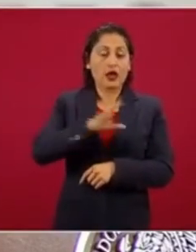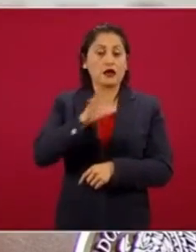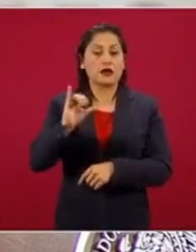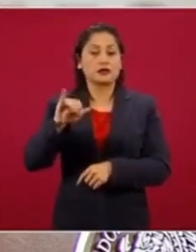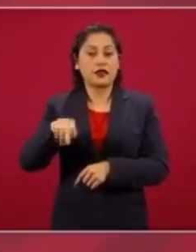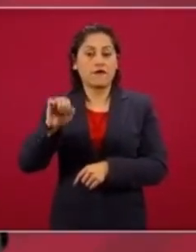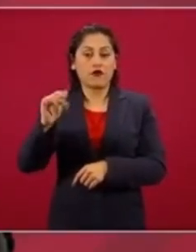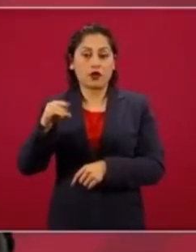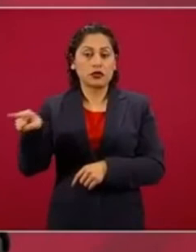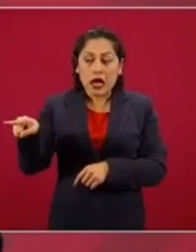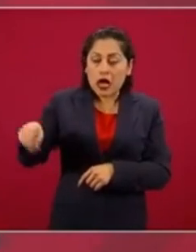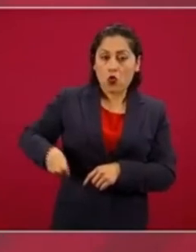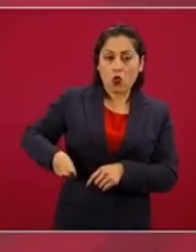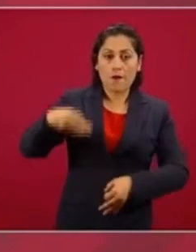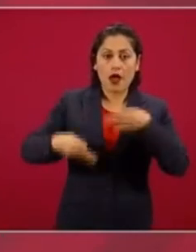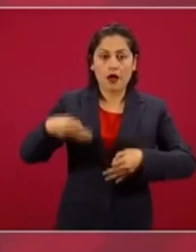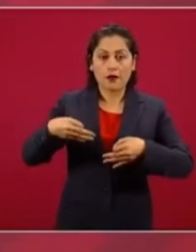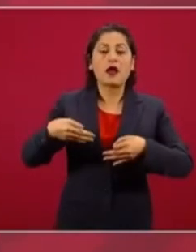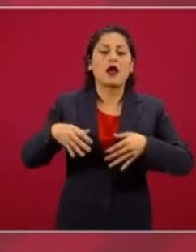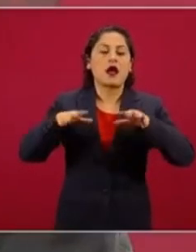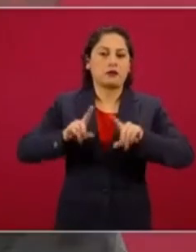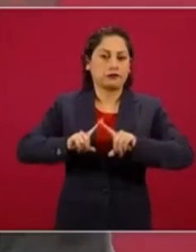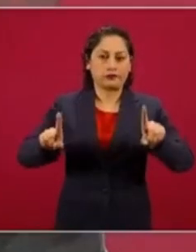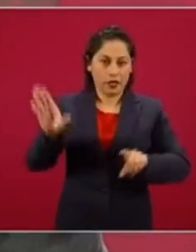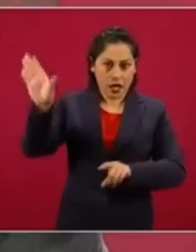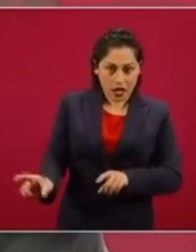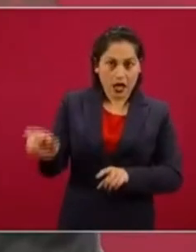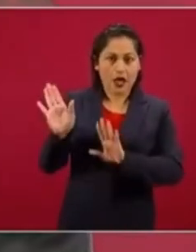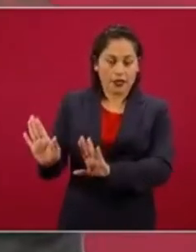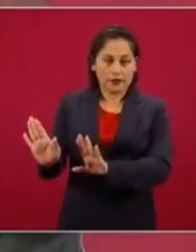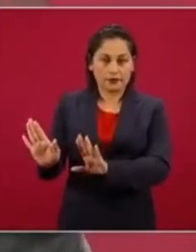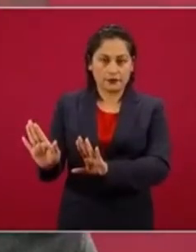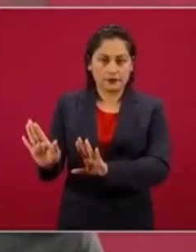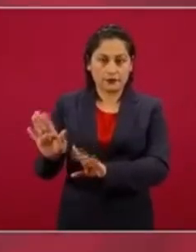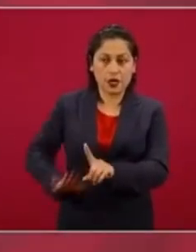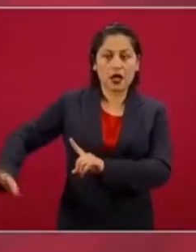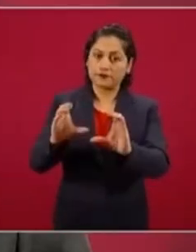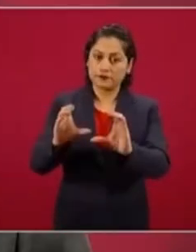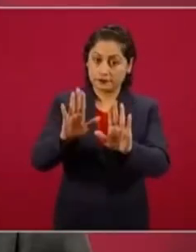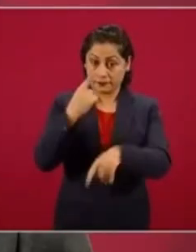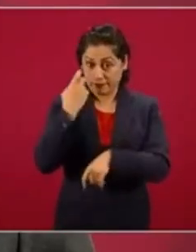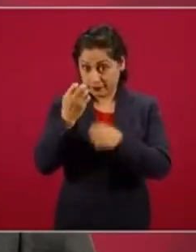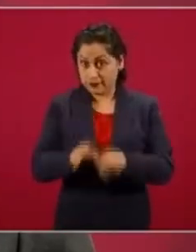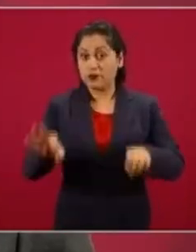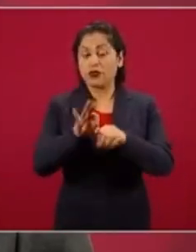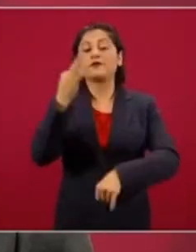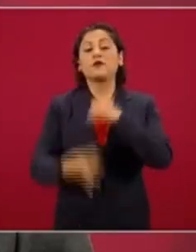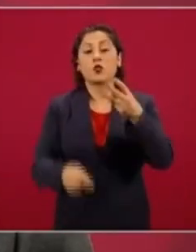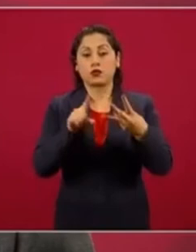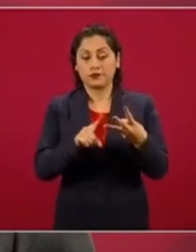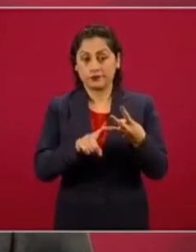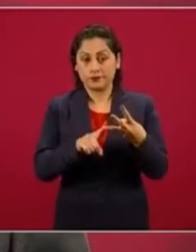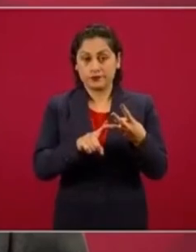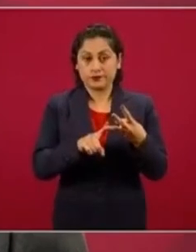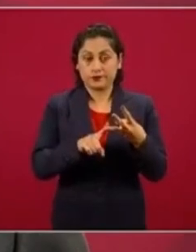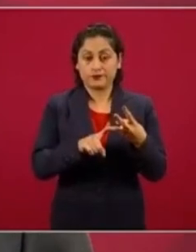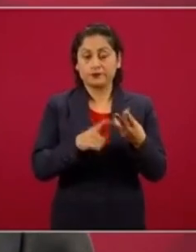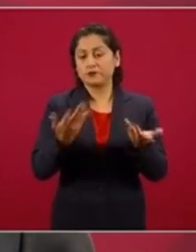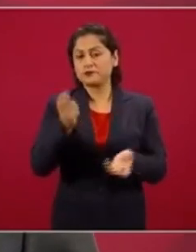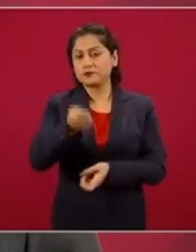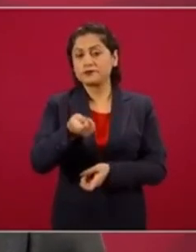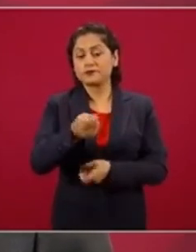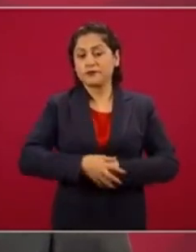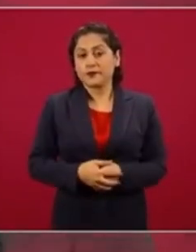Cienfuegos, es un hecho aislado. Y tenemos que cuidar la institución. Y lo tercero es que